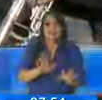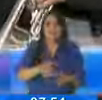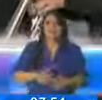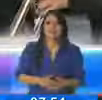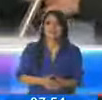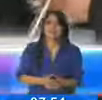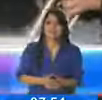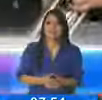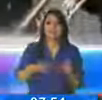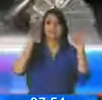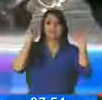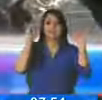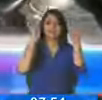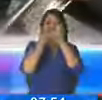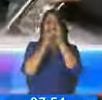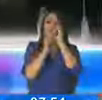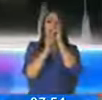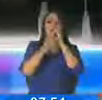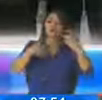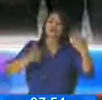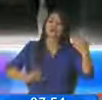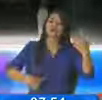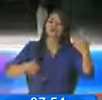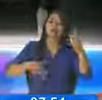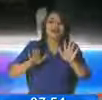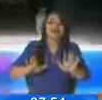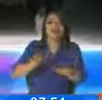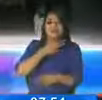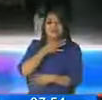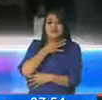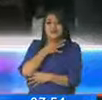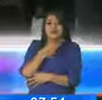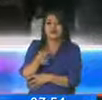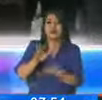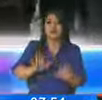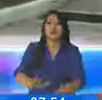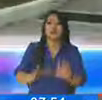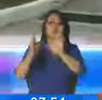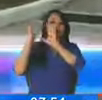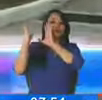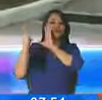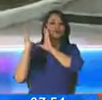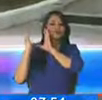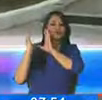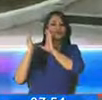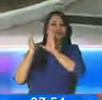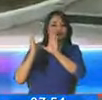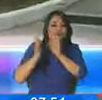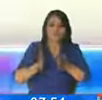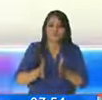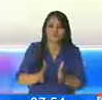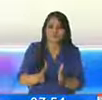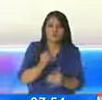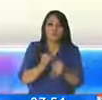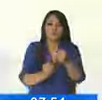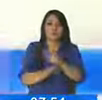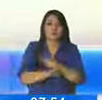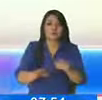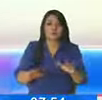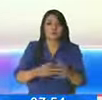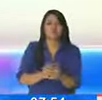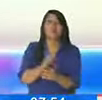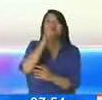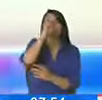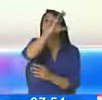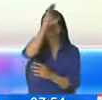Con mariachis, como era su deseo, el gran Zarzocita fue cargado en hombros hasta su última morada. Que tengo un ángel más